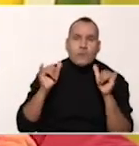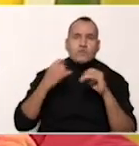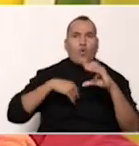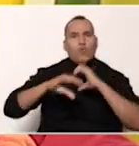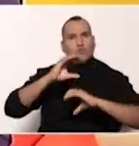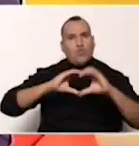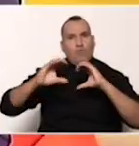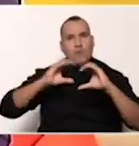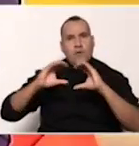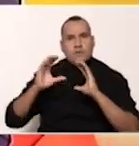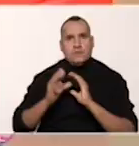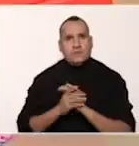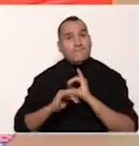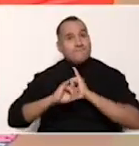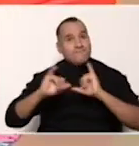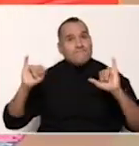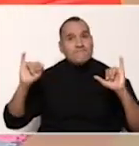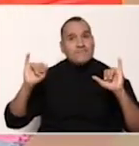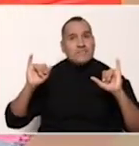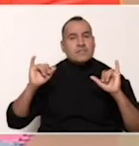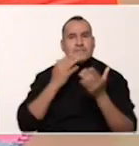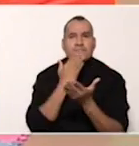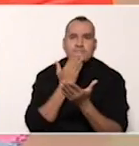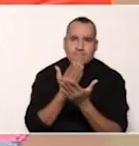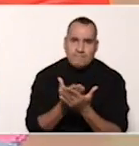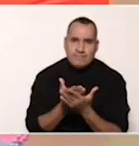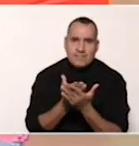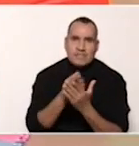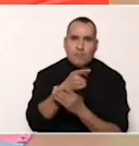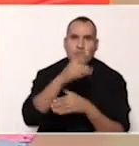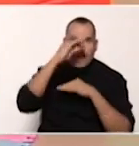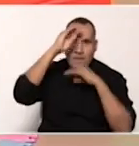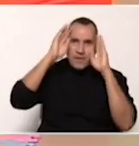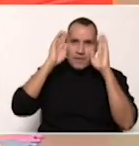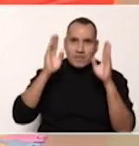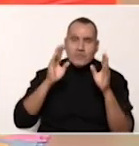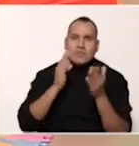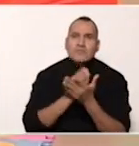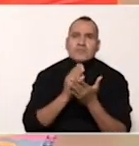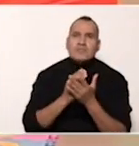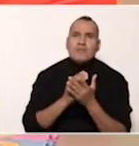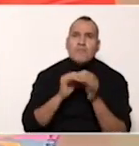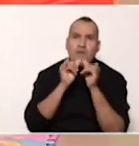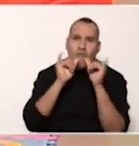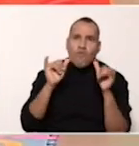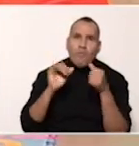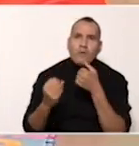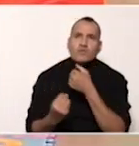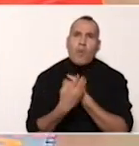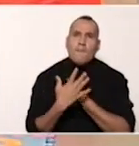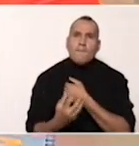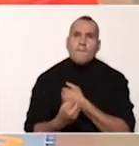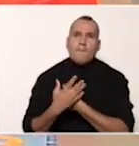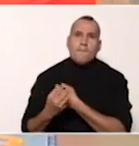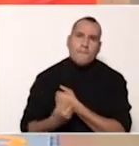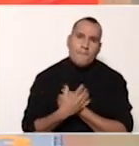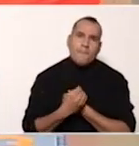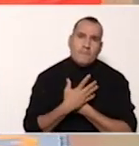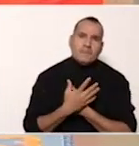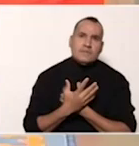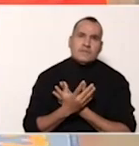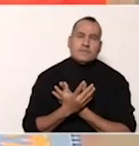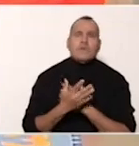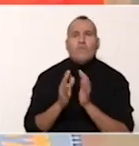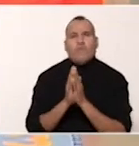comunicación. Finalizamos por el día de hoy, no sin antes agradeciéndoles su sintonía, los mensajes que nos llegan con la etiqueta numeral Cada Familia Una Escuela y recordándoles que si no es